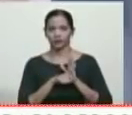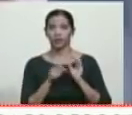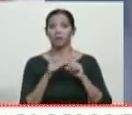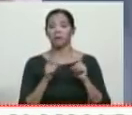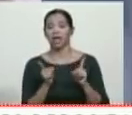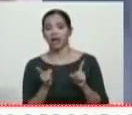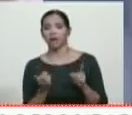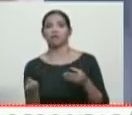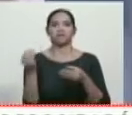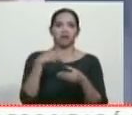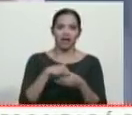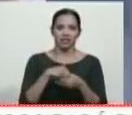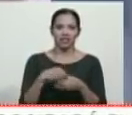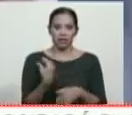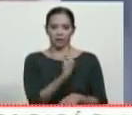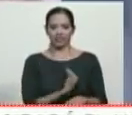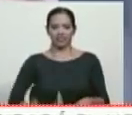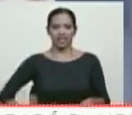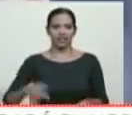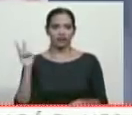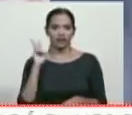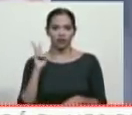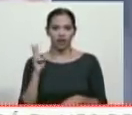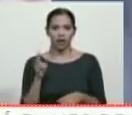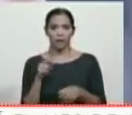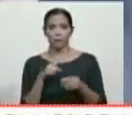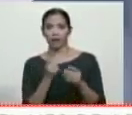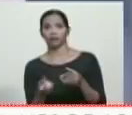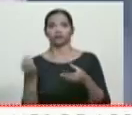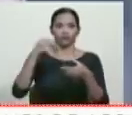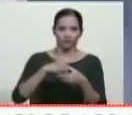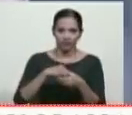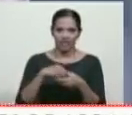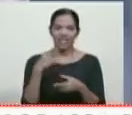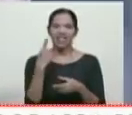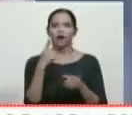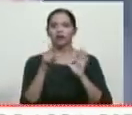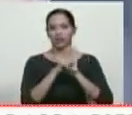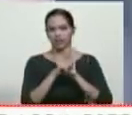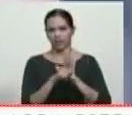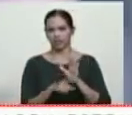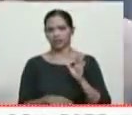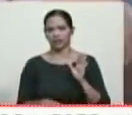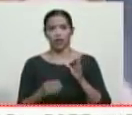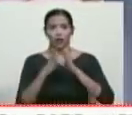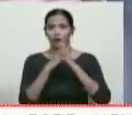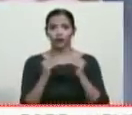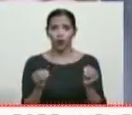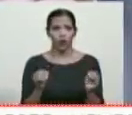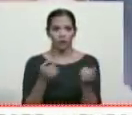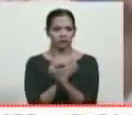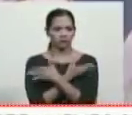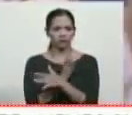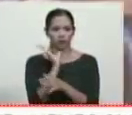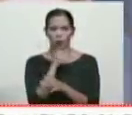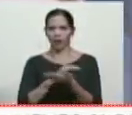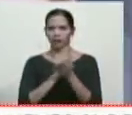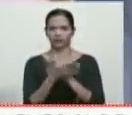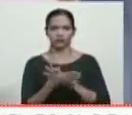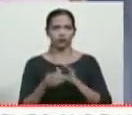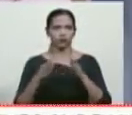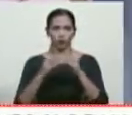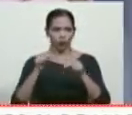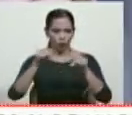además ser presidente de la República. Pero además es la única legítima. O sea, todo lo demás no existimos. Todo esto que está